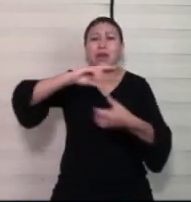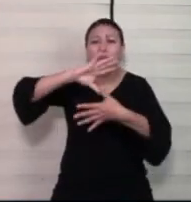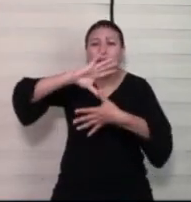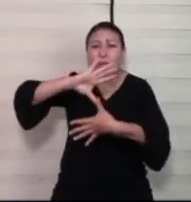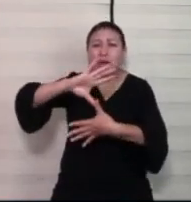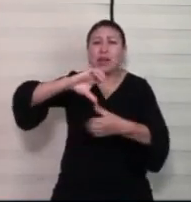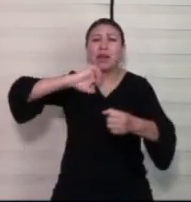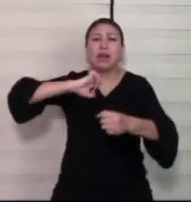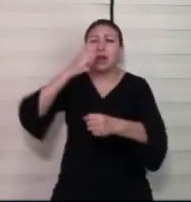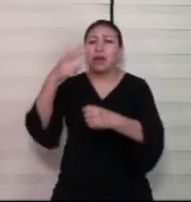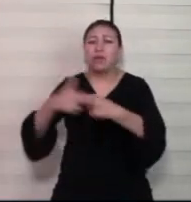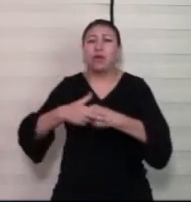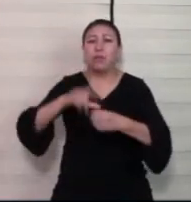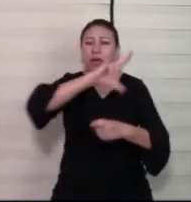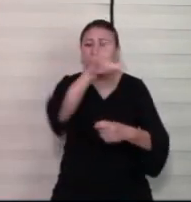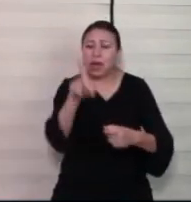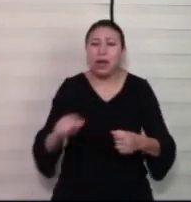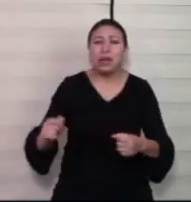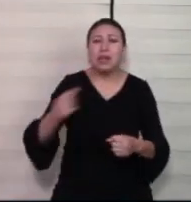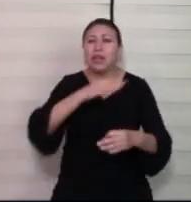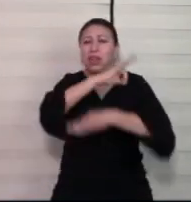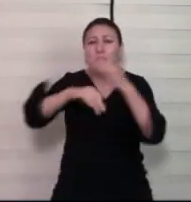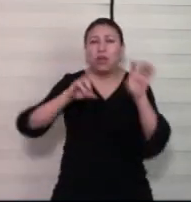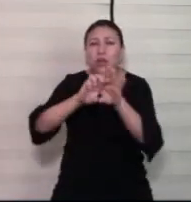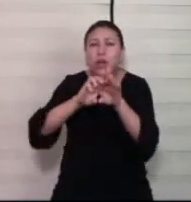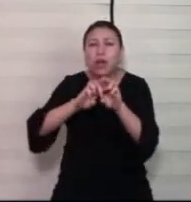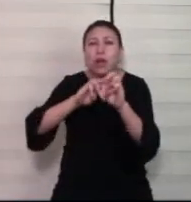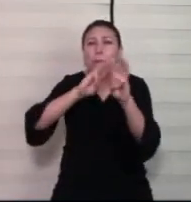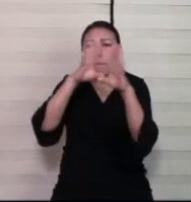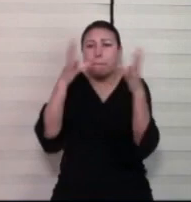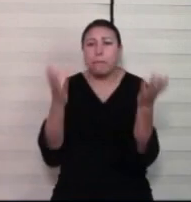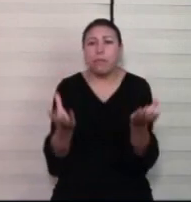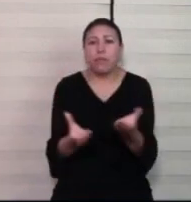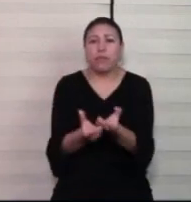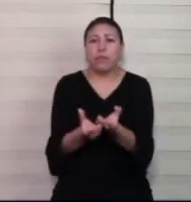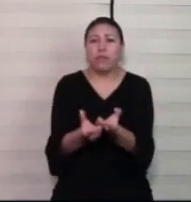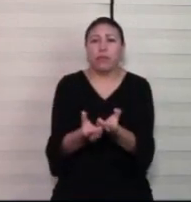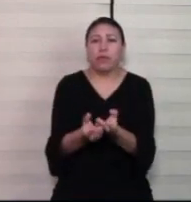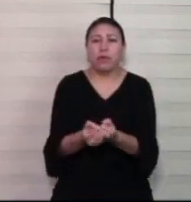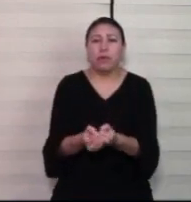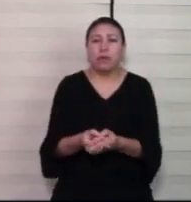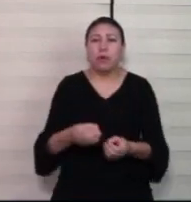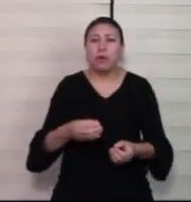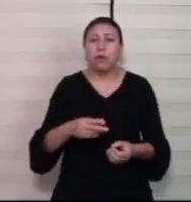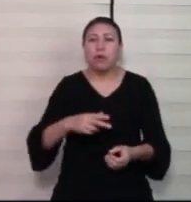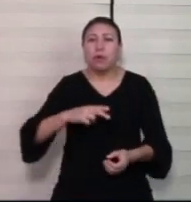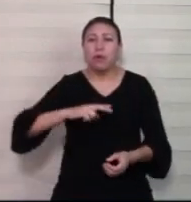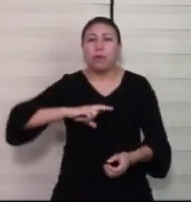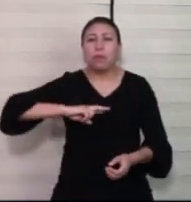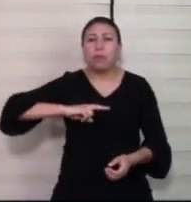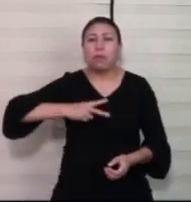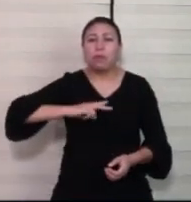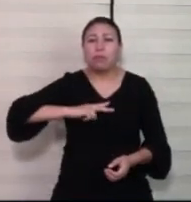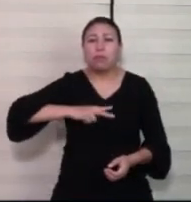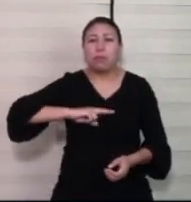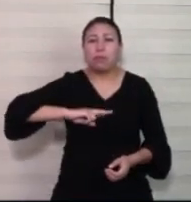de Europa, de África, de Asia, de todo el mundo. Un virus